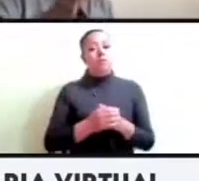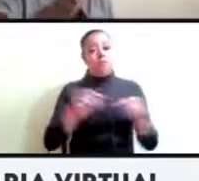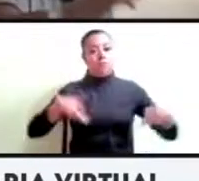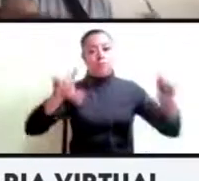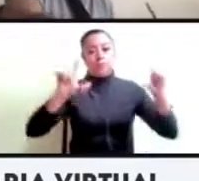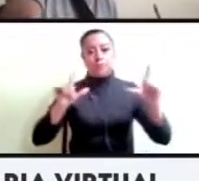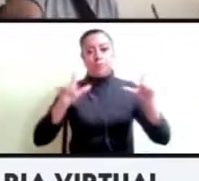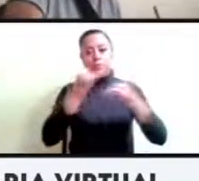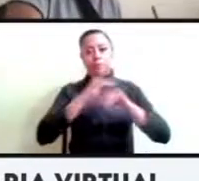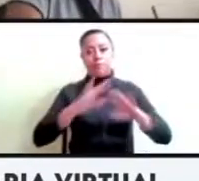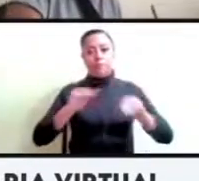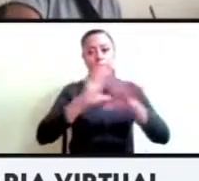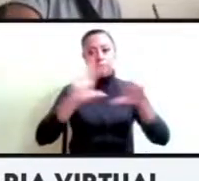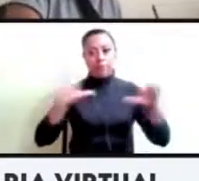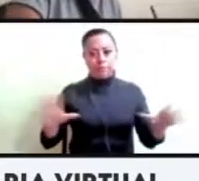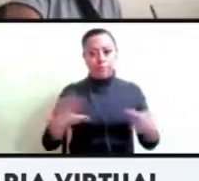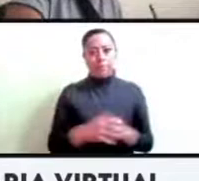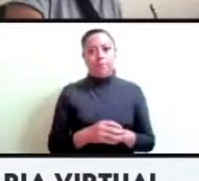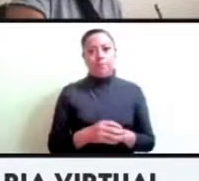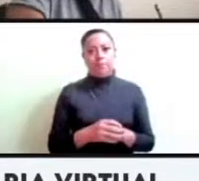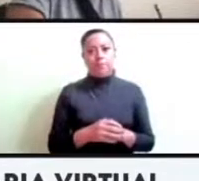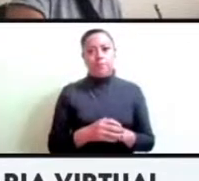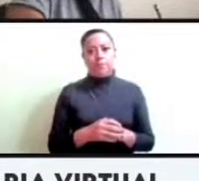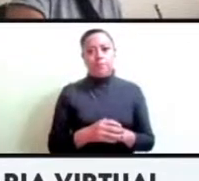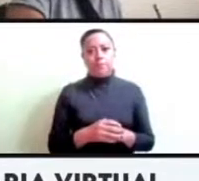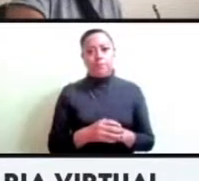administra la...